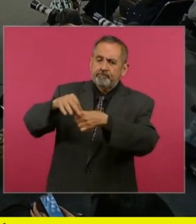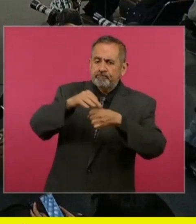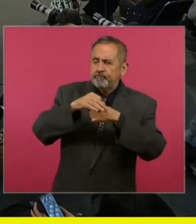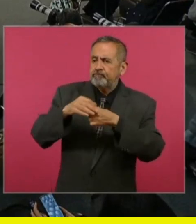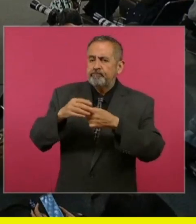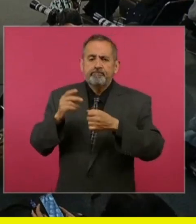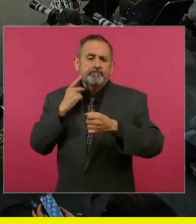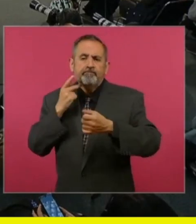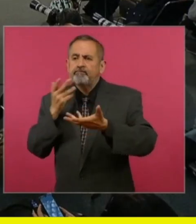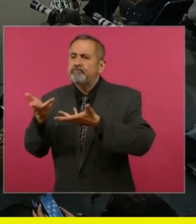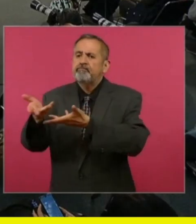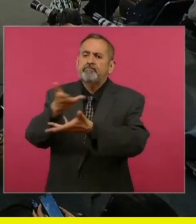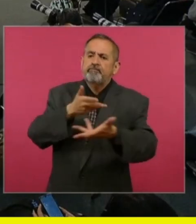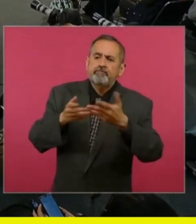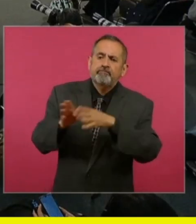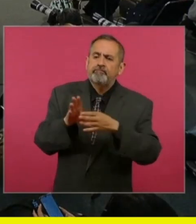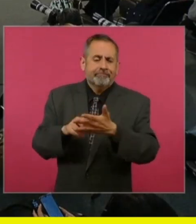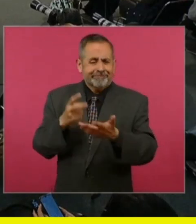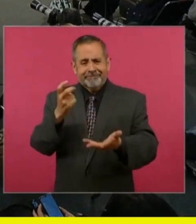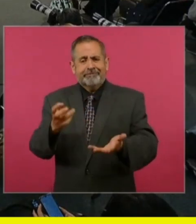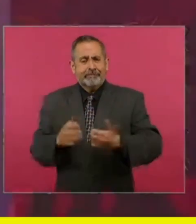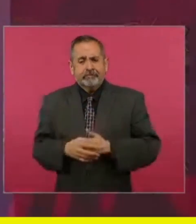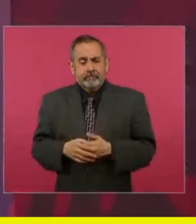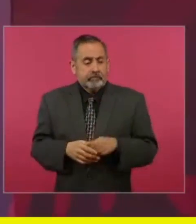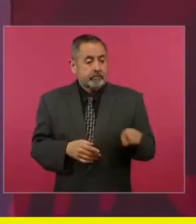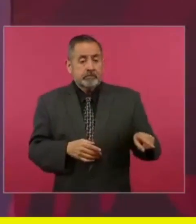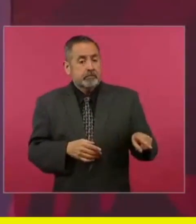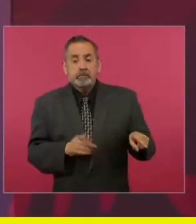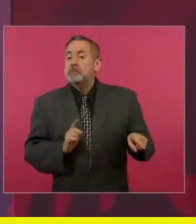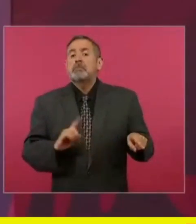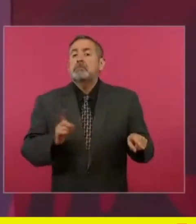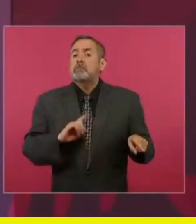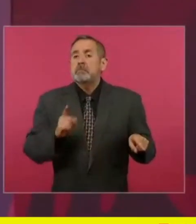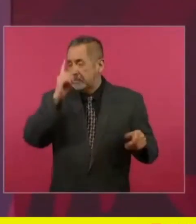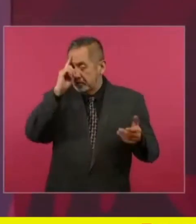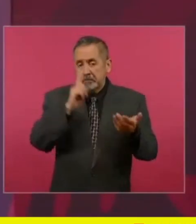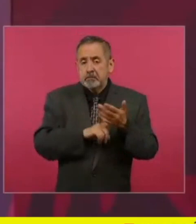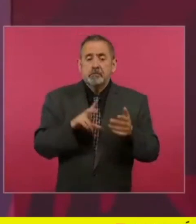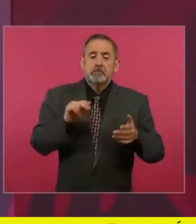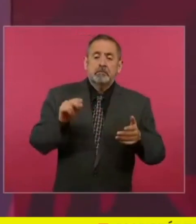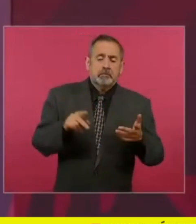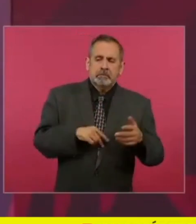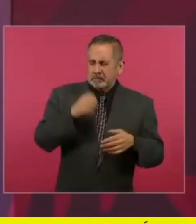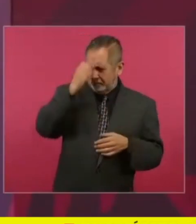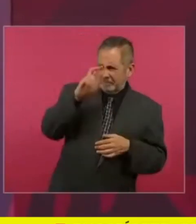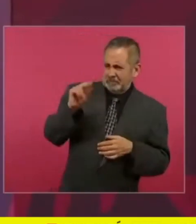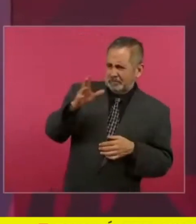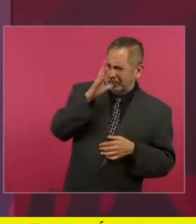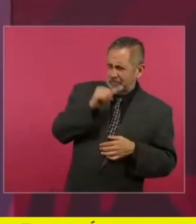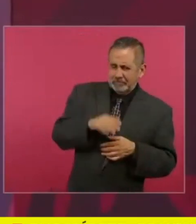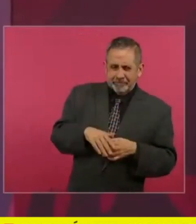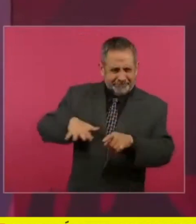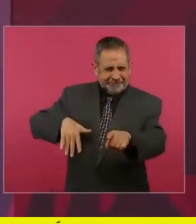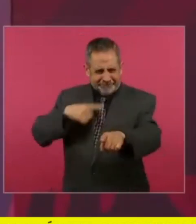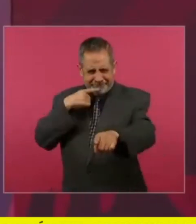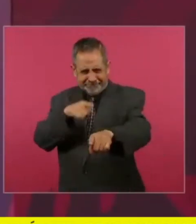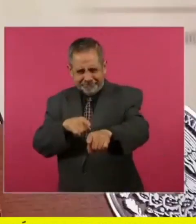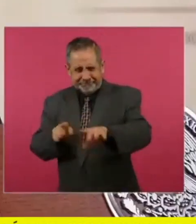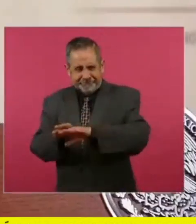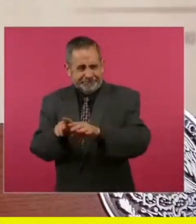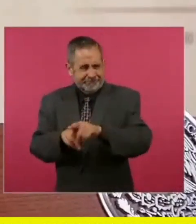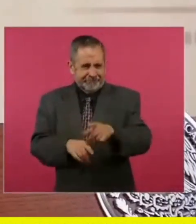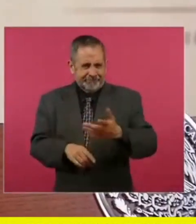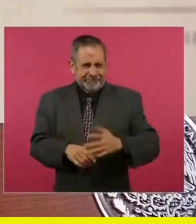políticas les parece extraño o como tú dices